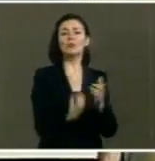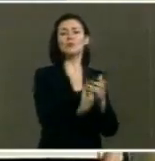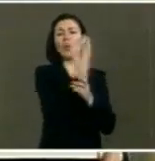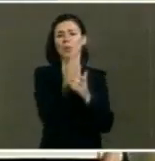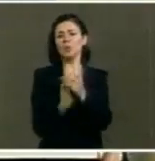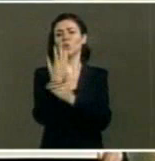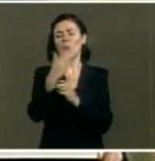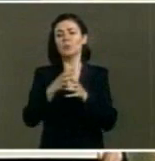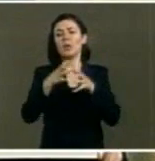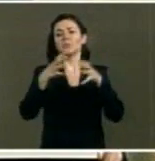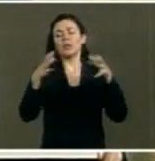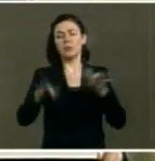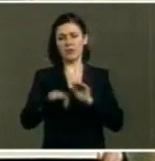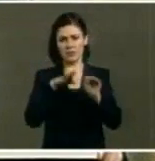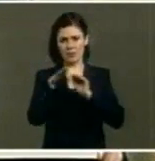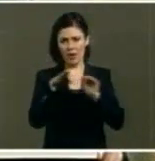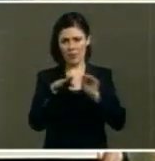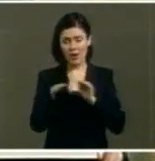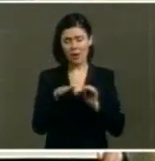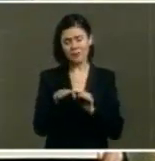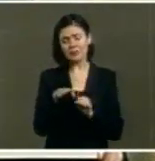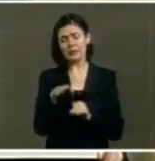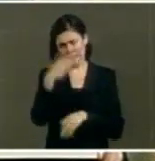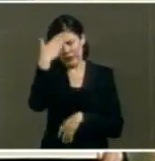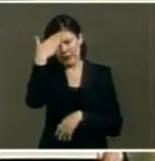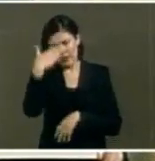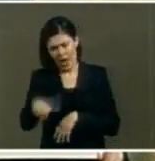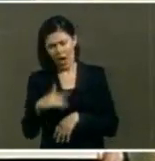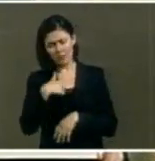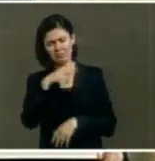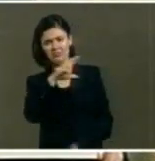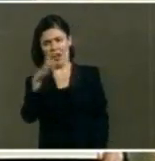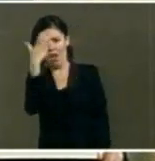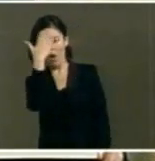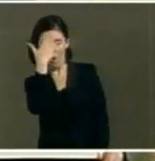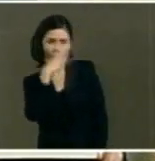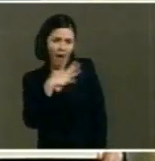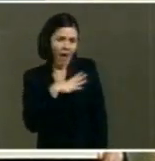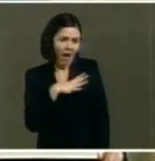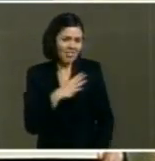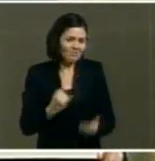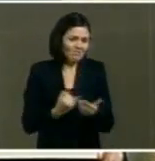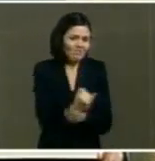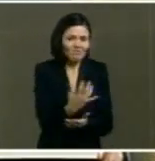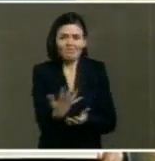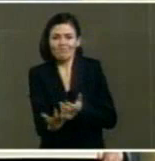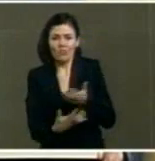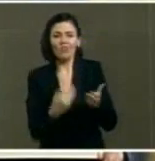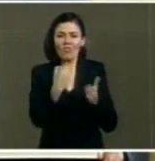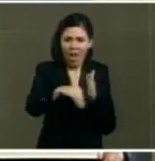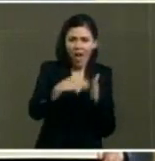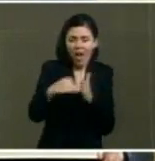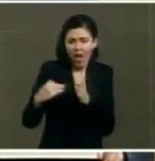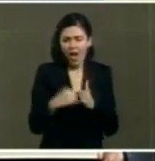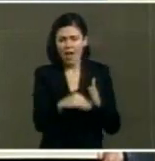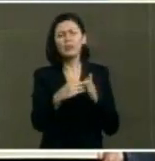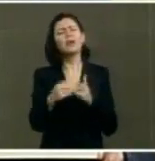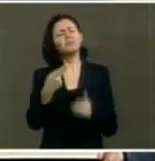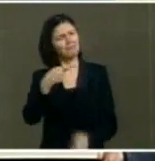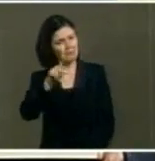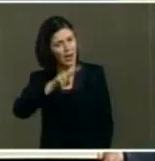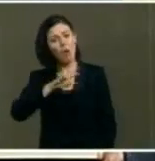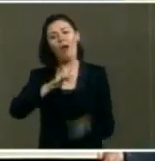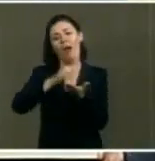Sin dejar de reconocer esos desafíos, hoy puedo decirles que gracias al empeño de todos,